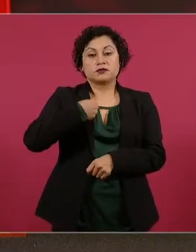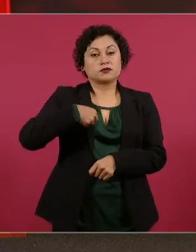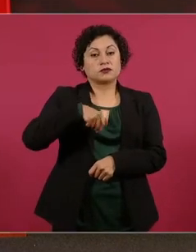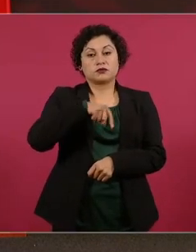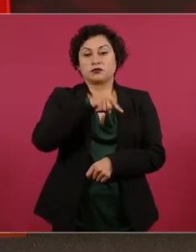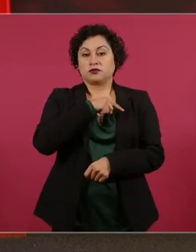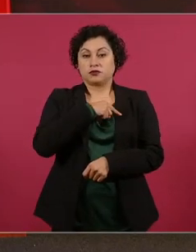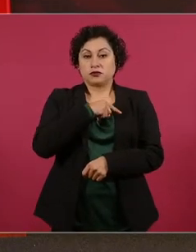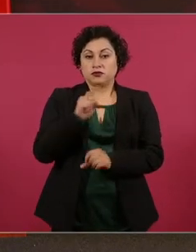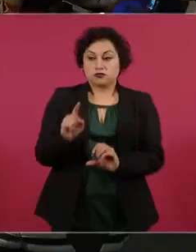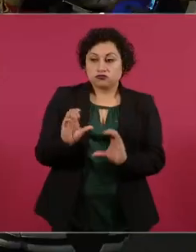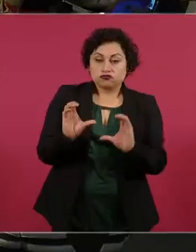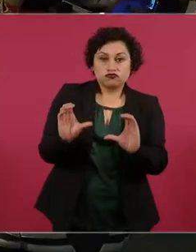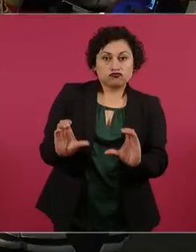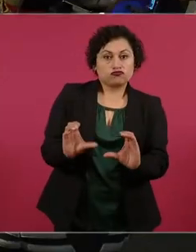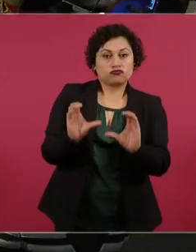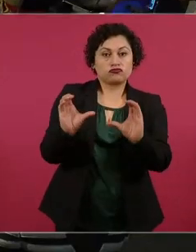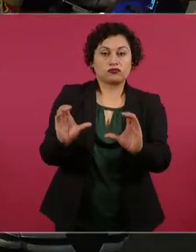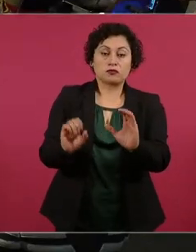aumente.